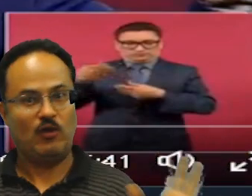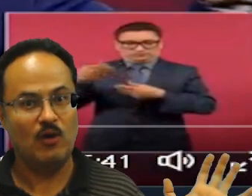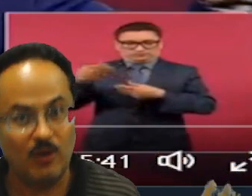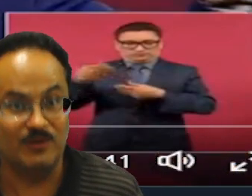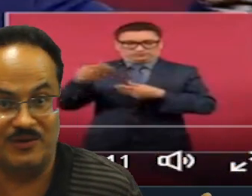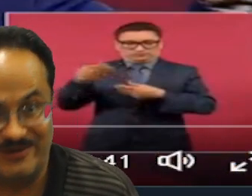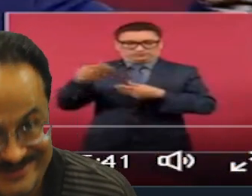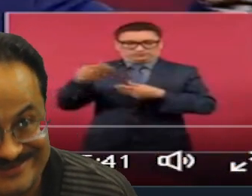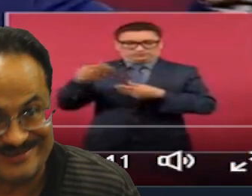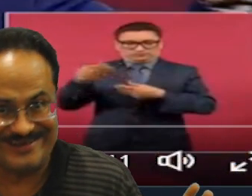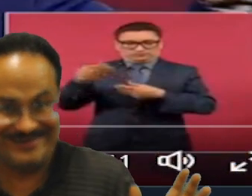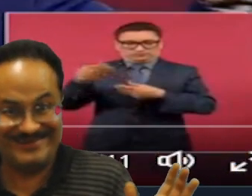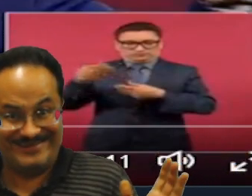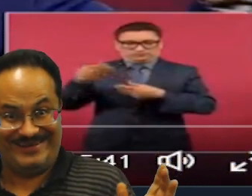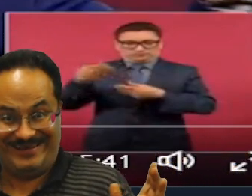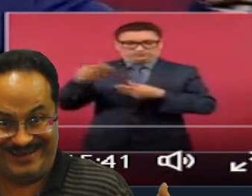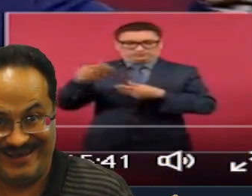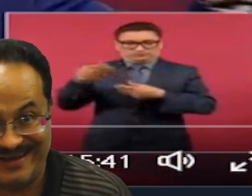todo